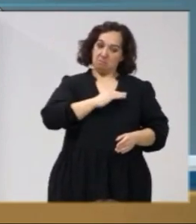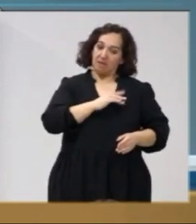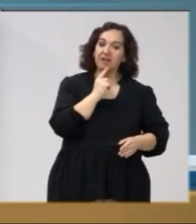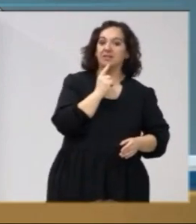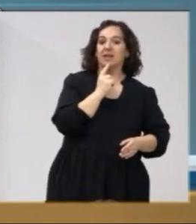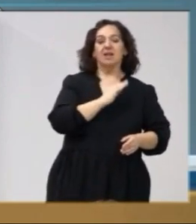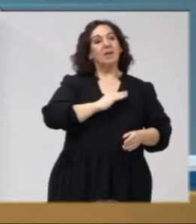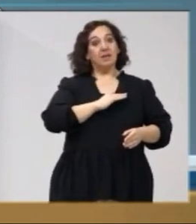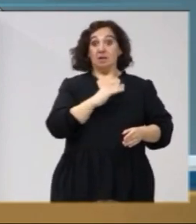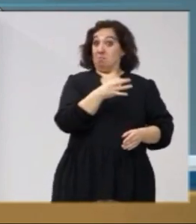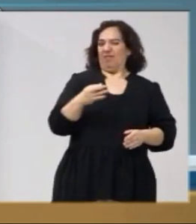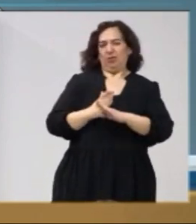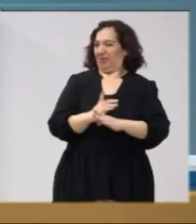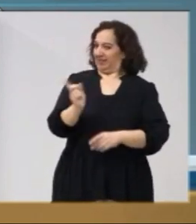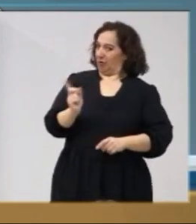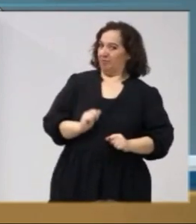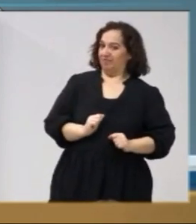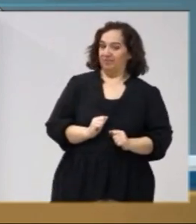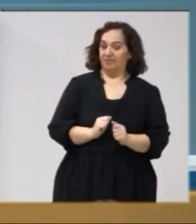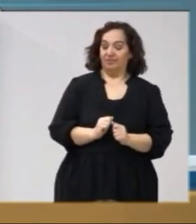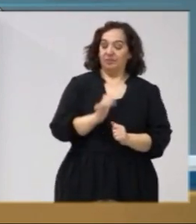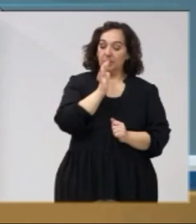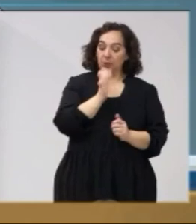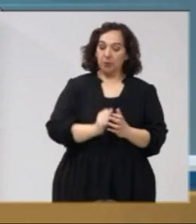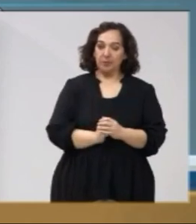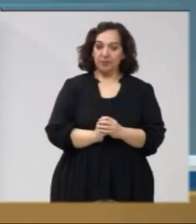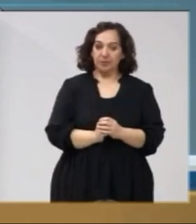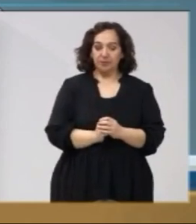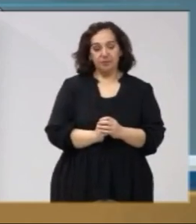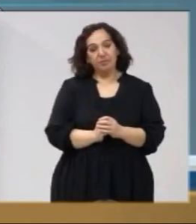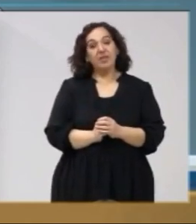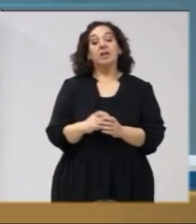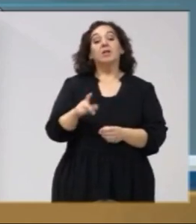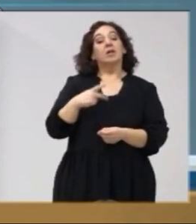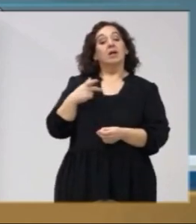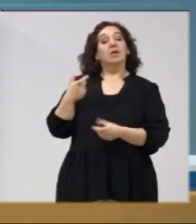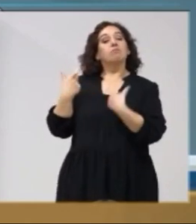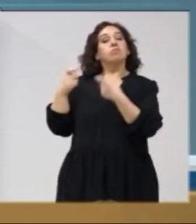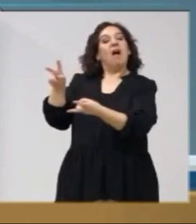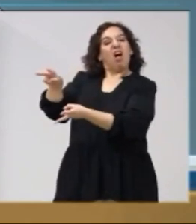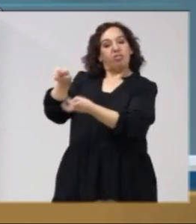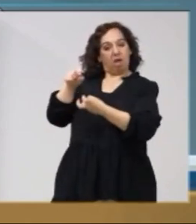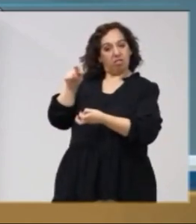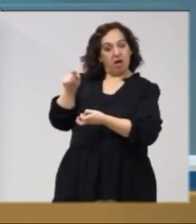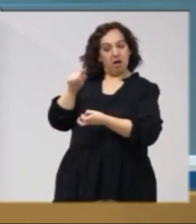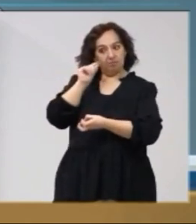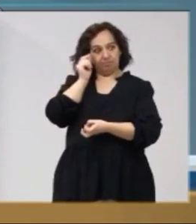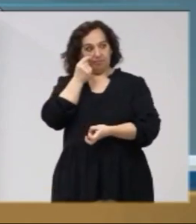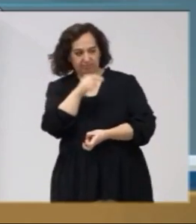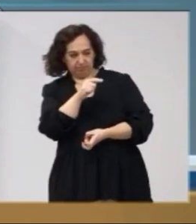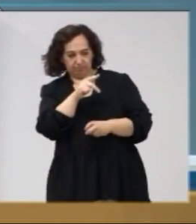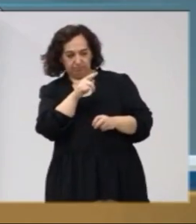lo suficientemente perfecto, porque Hacienda detectó en esa persona